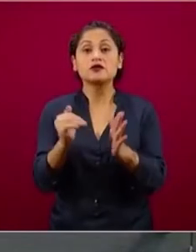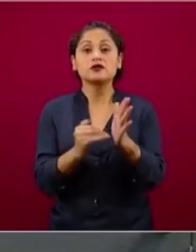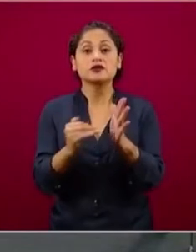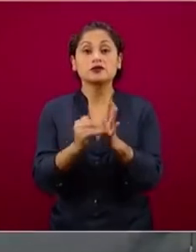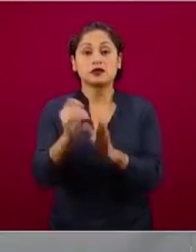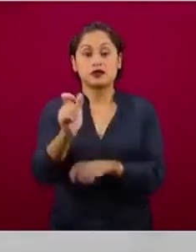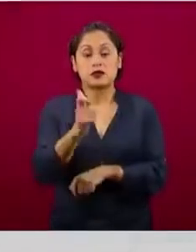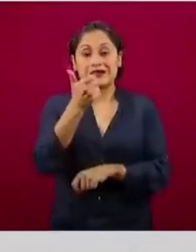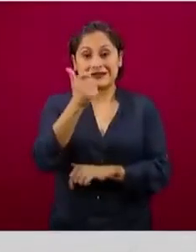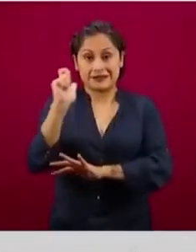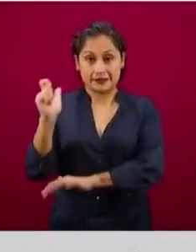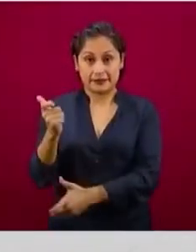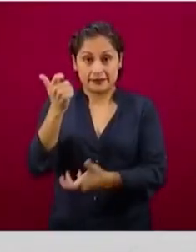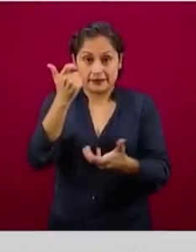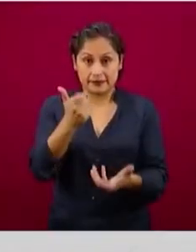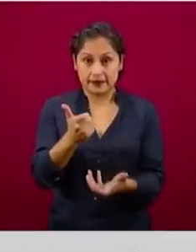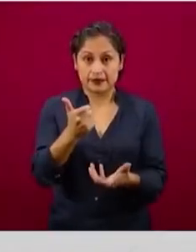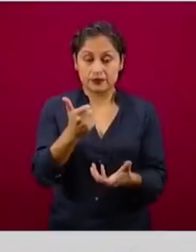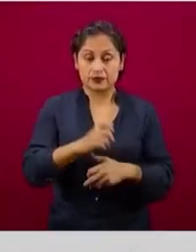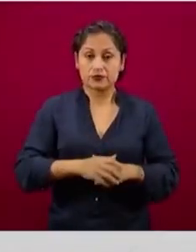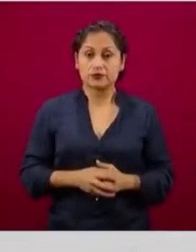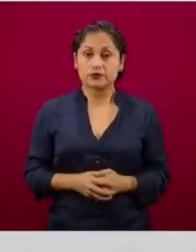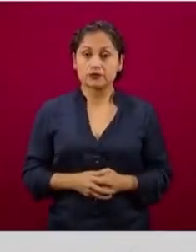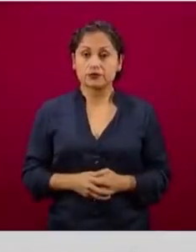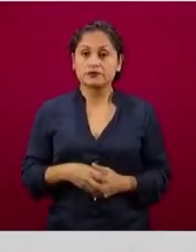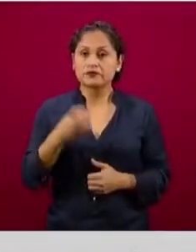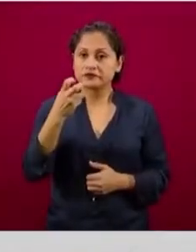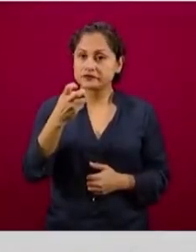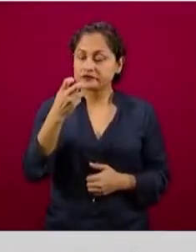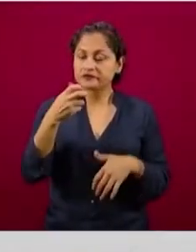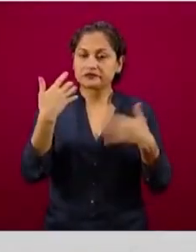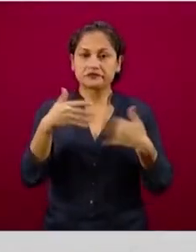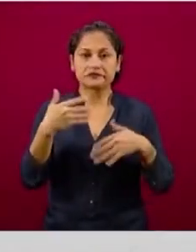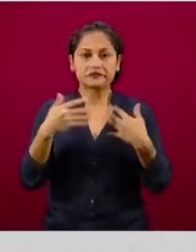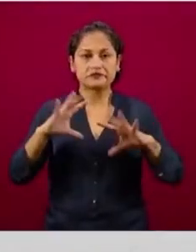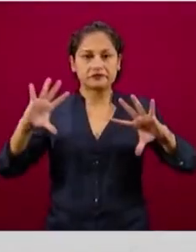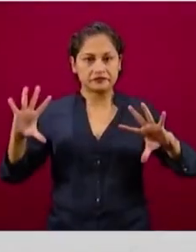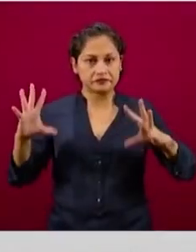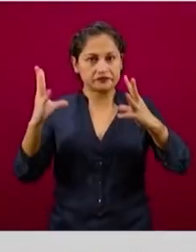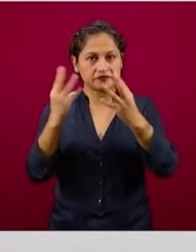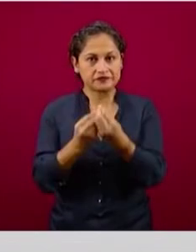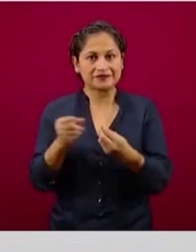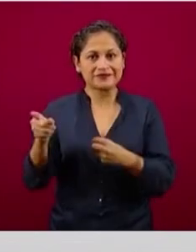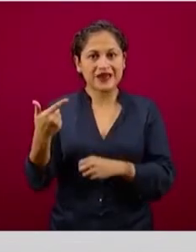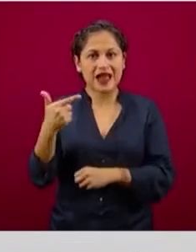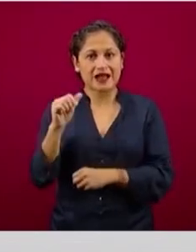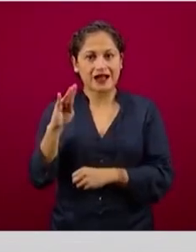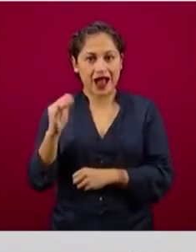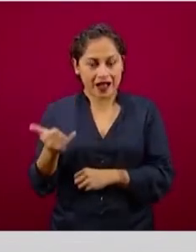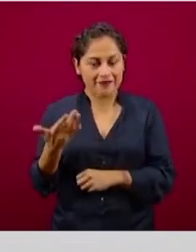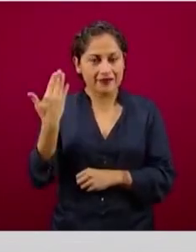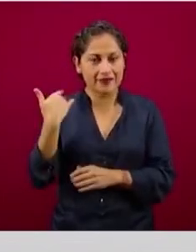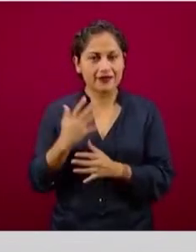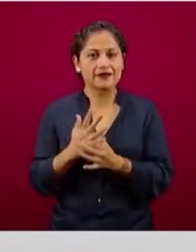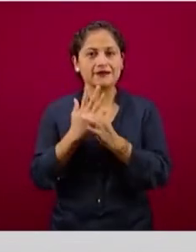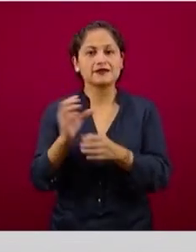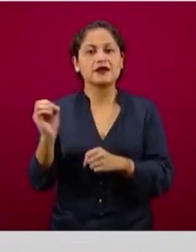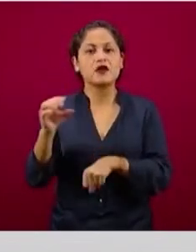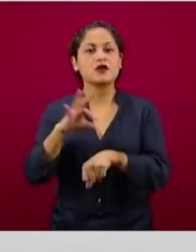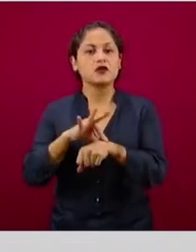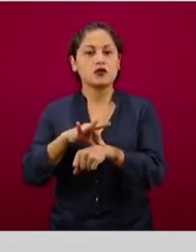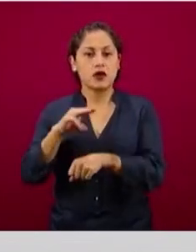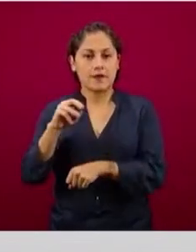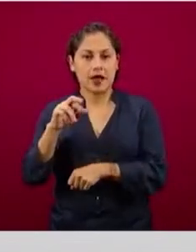de pesos entonces es muy importante para que esto se sume a lo que ya mencionaba a gabi a lo que mencionaba la doctora márquez